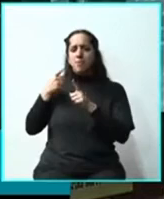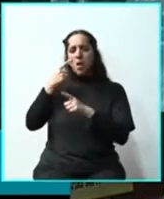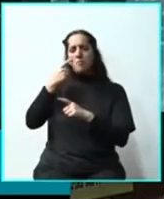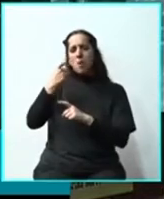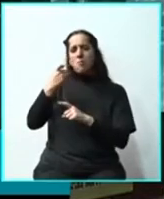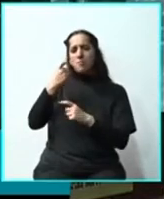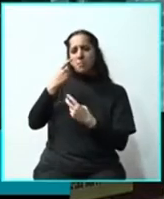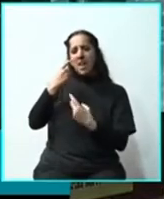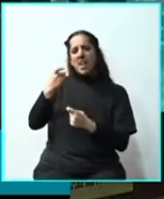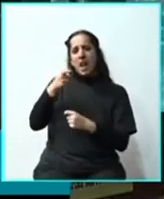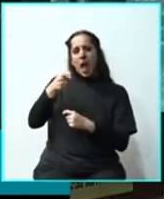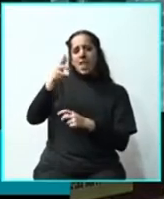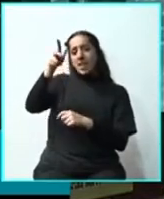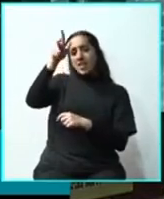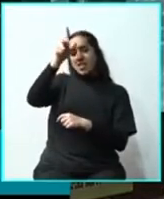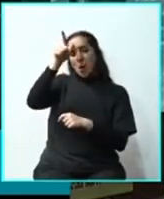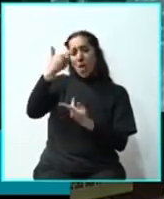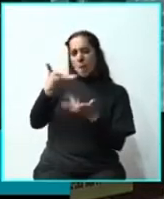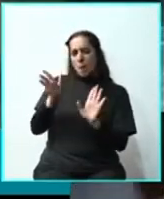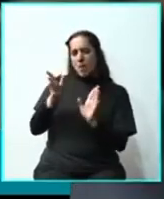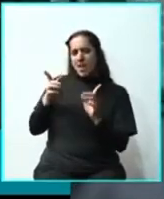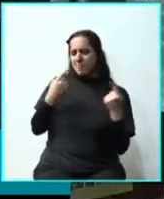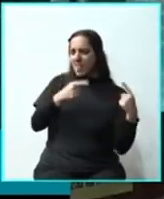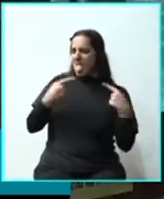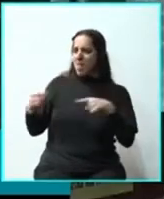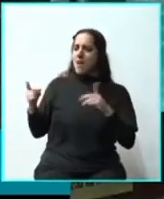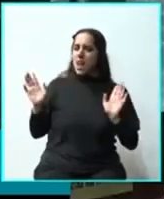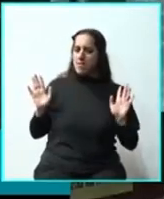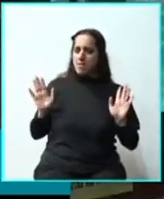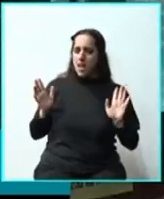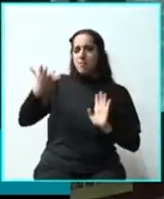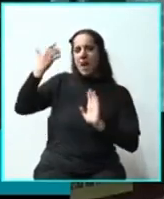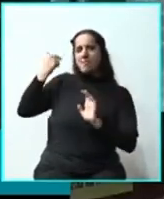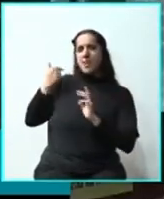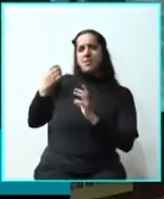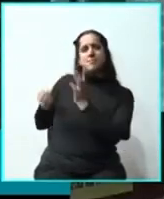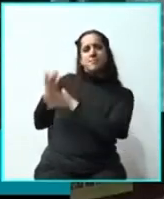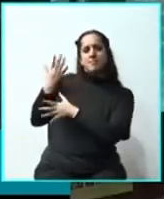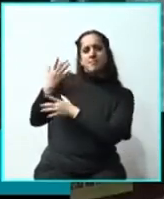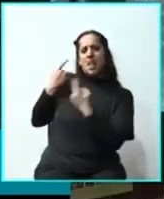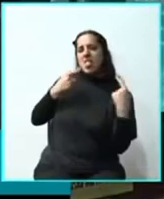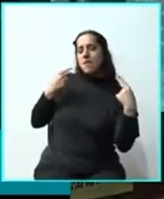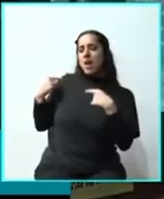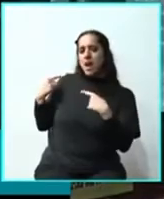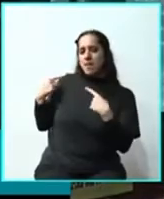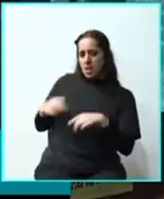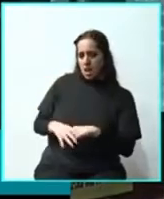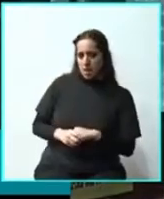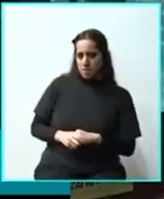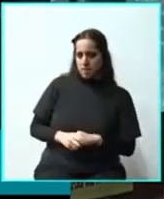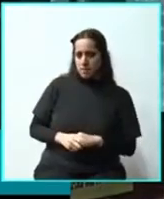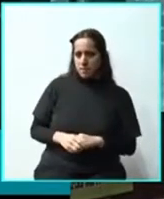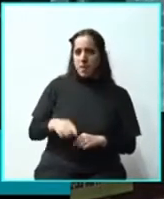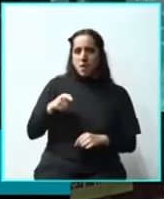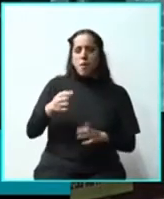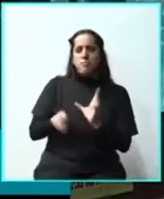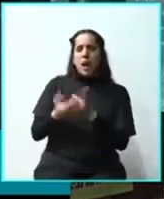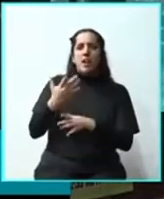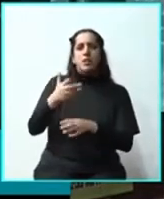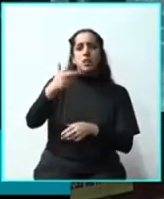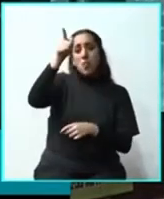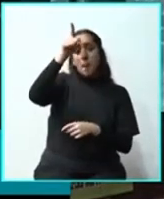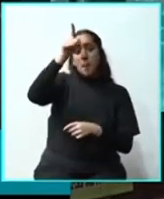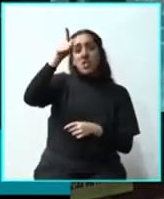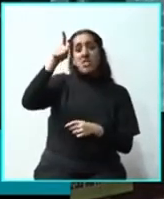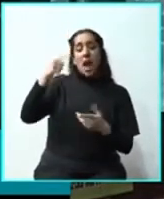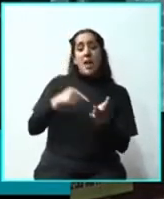sistema de seguridad pública que en su momento se había creado con motivo de la creación de la Policía de la